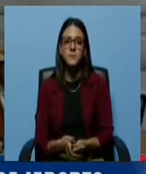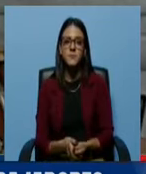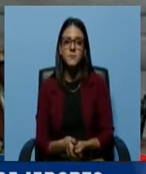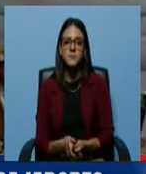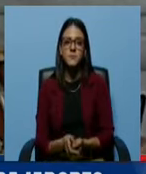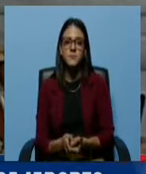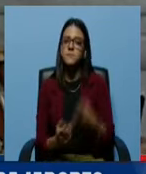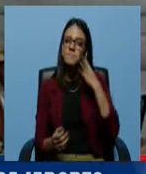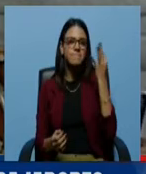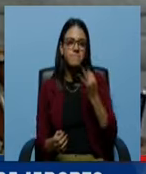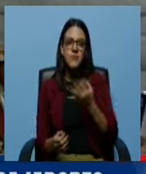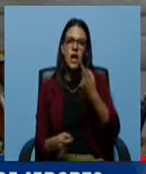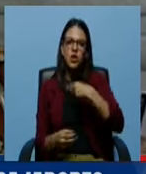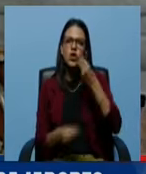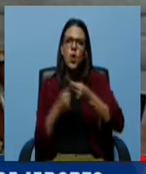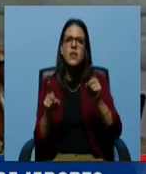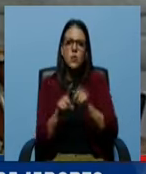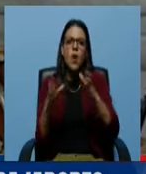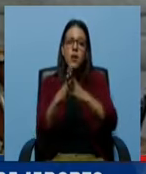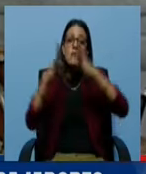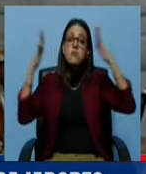que es un proyecto de gran escala.